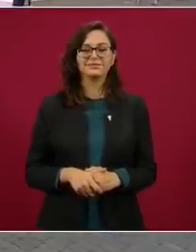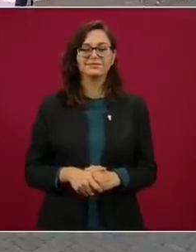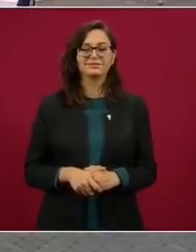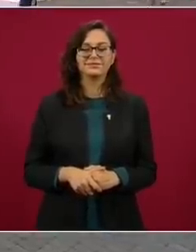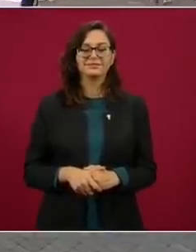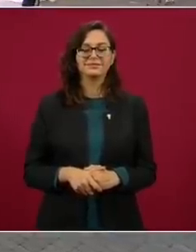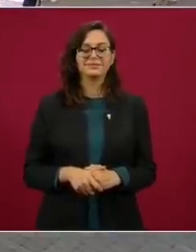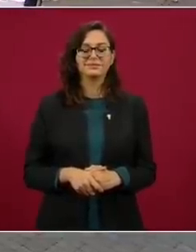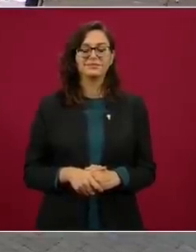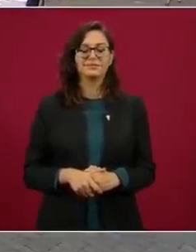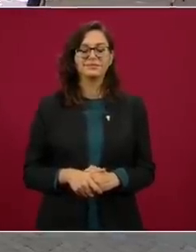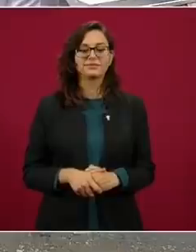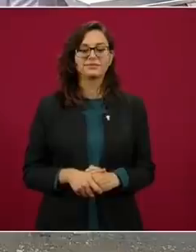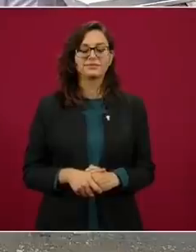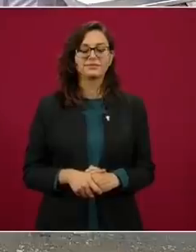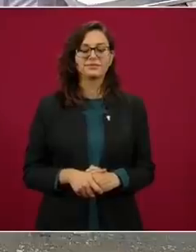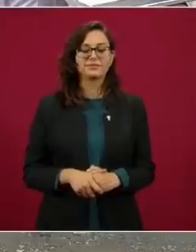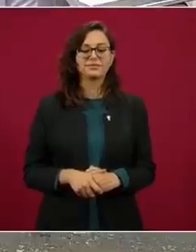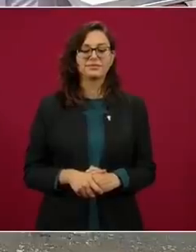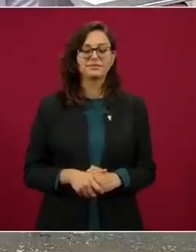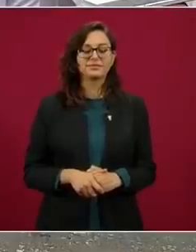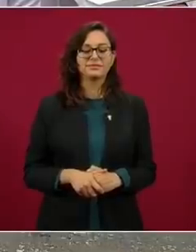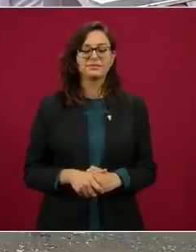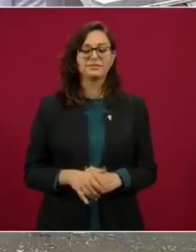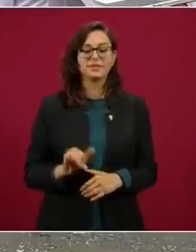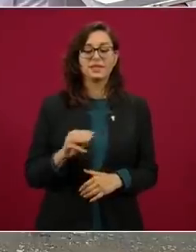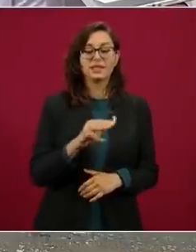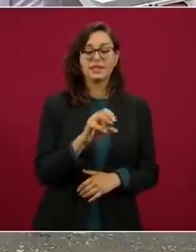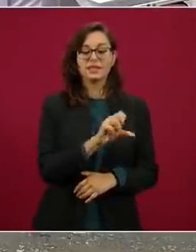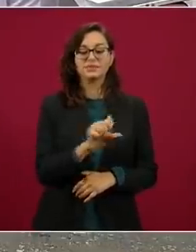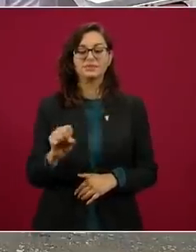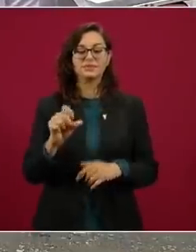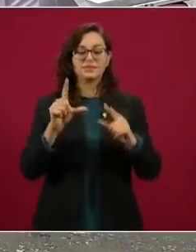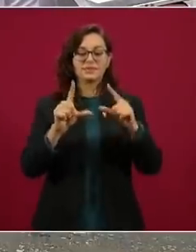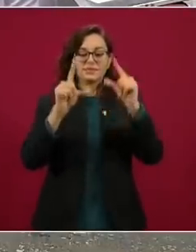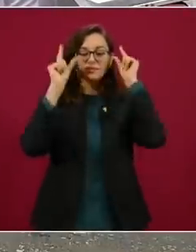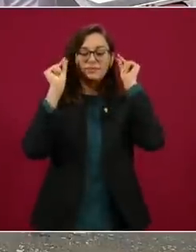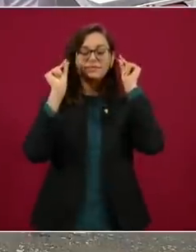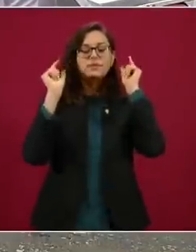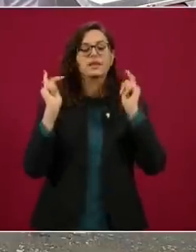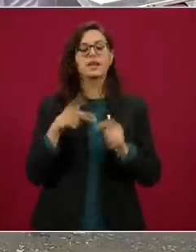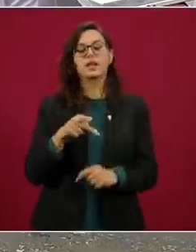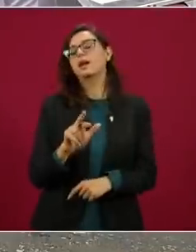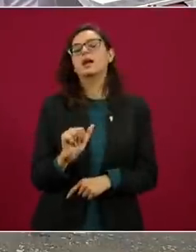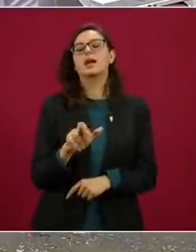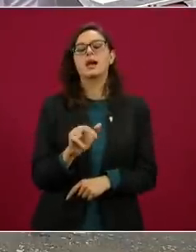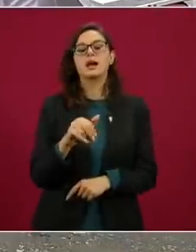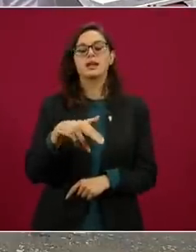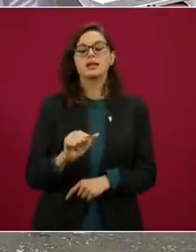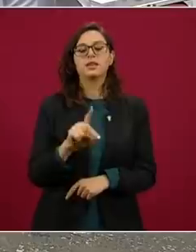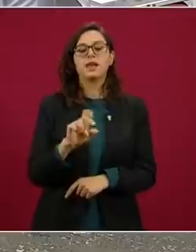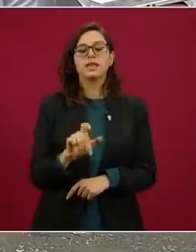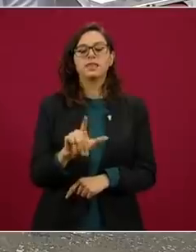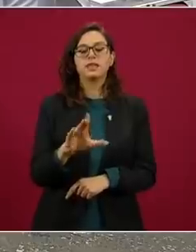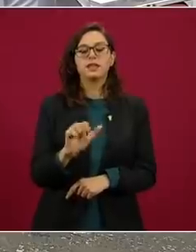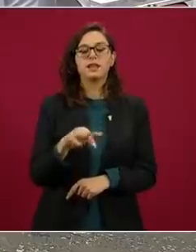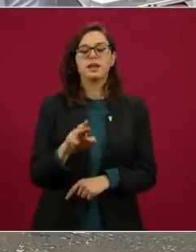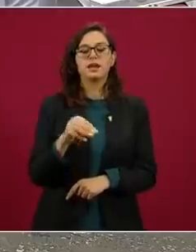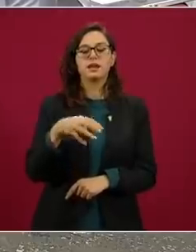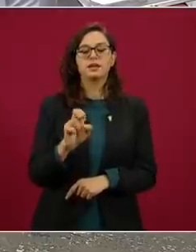del instituto mexicano del seguro social enfermera karina del carmen castillo hernández